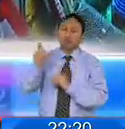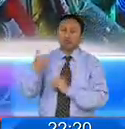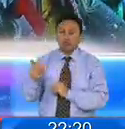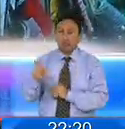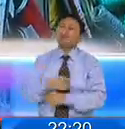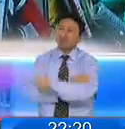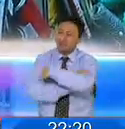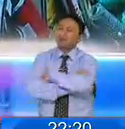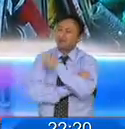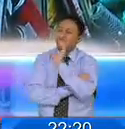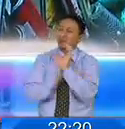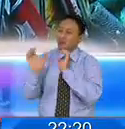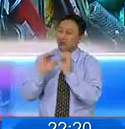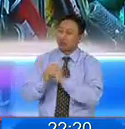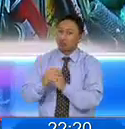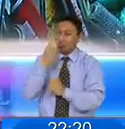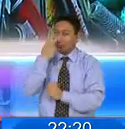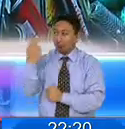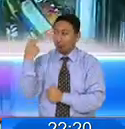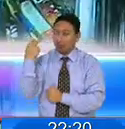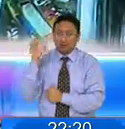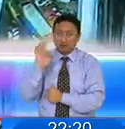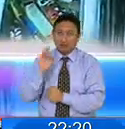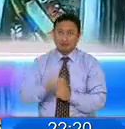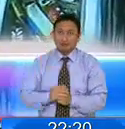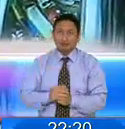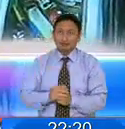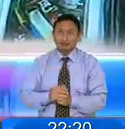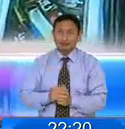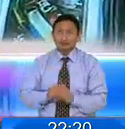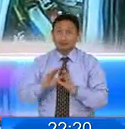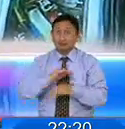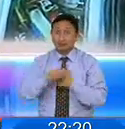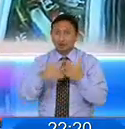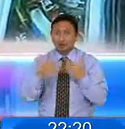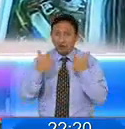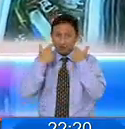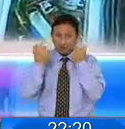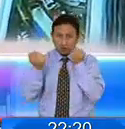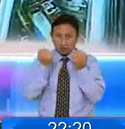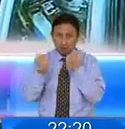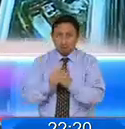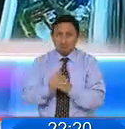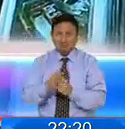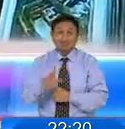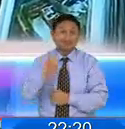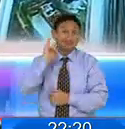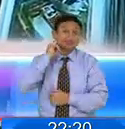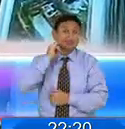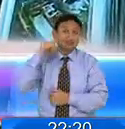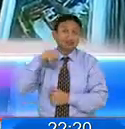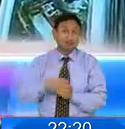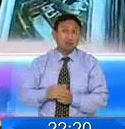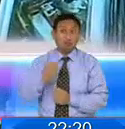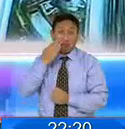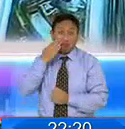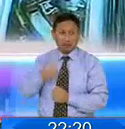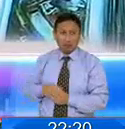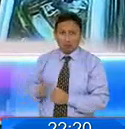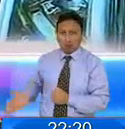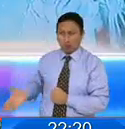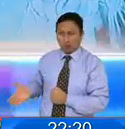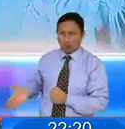de la ferretería para que ese no regrese a ver. Cuando todo lo tienen bajo control, la pequeña es empujada por quien sería su